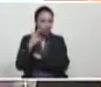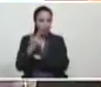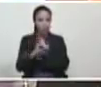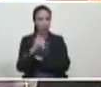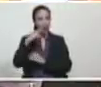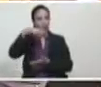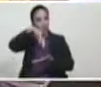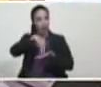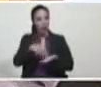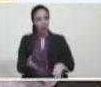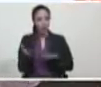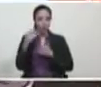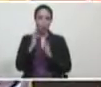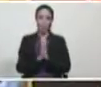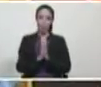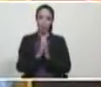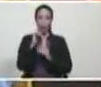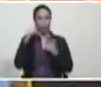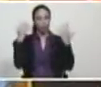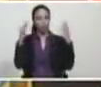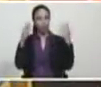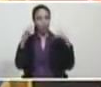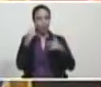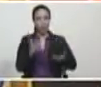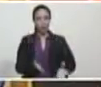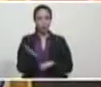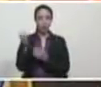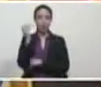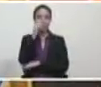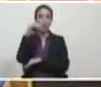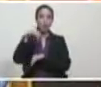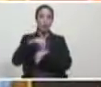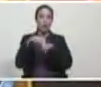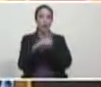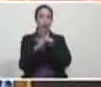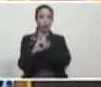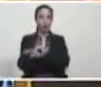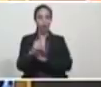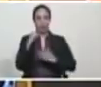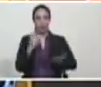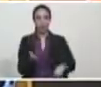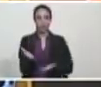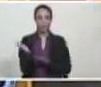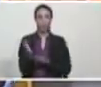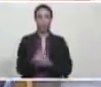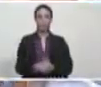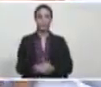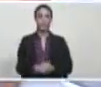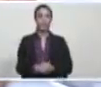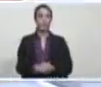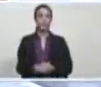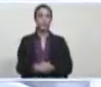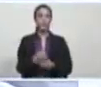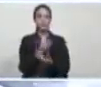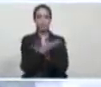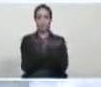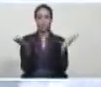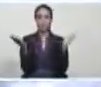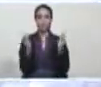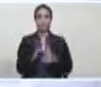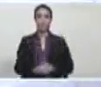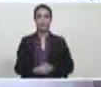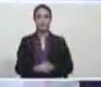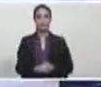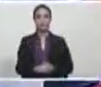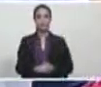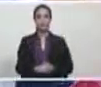paren, por favor, de pie para darle un aplauso a la Asamblea Nacional Constituyente. Camaradas, que viva